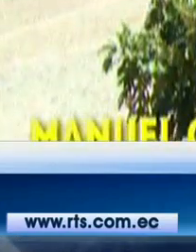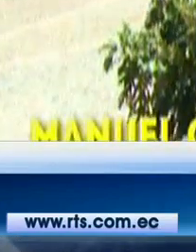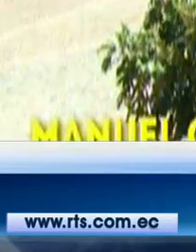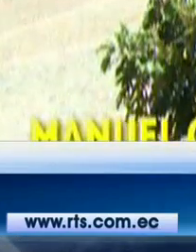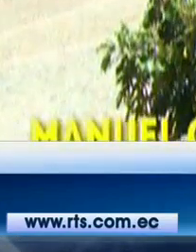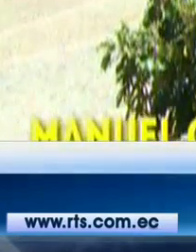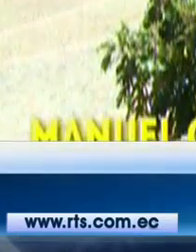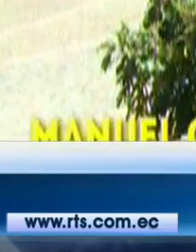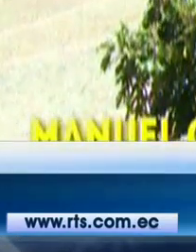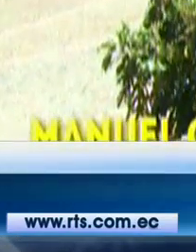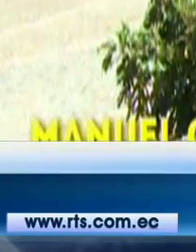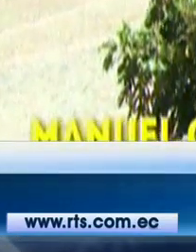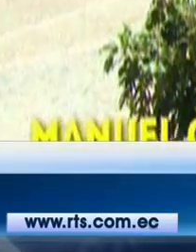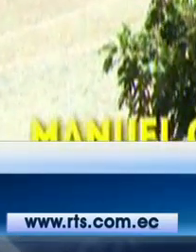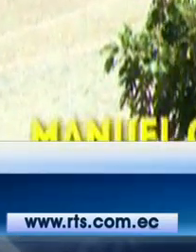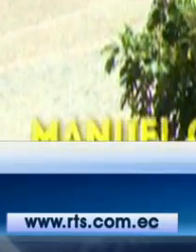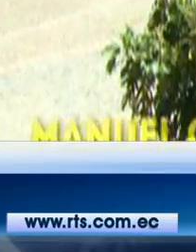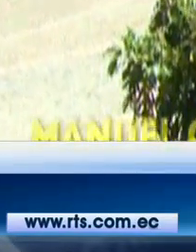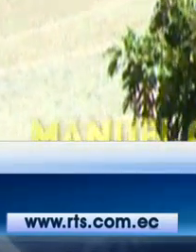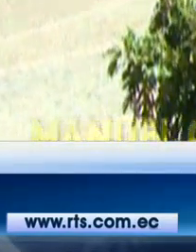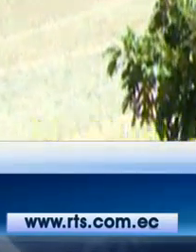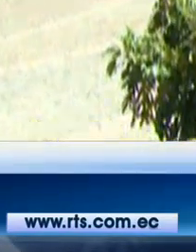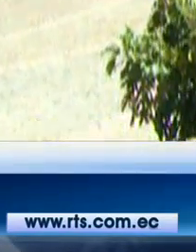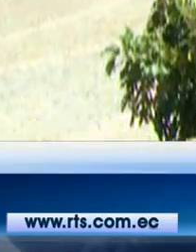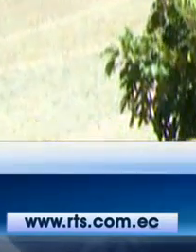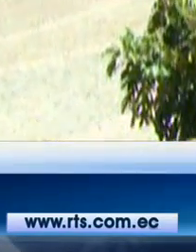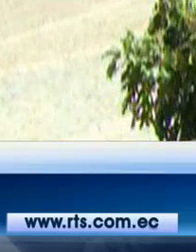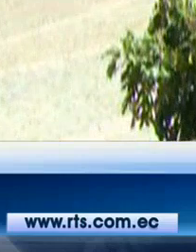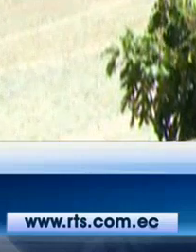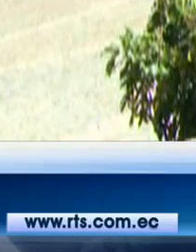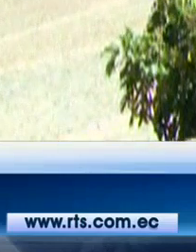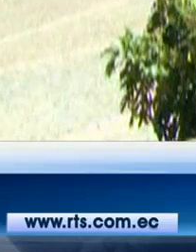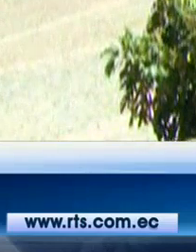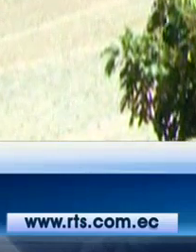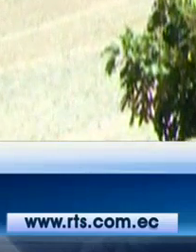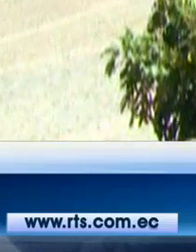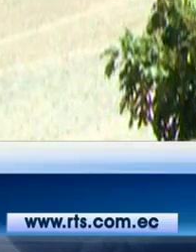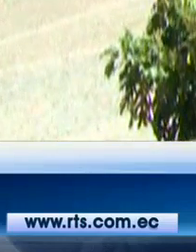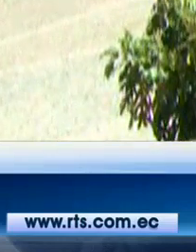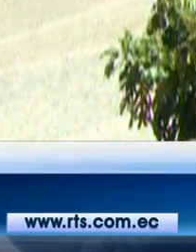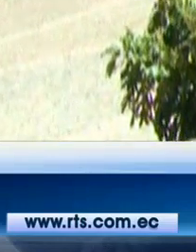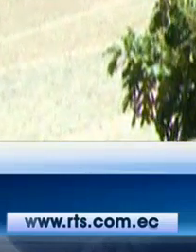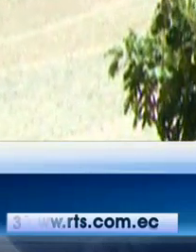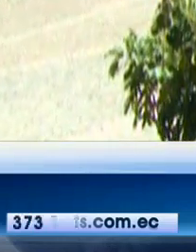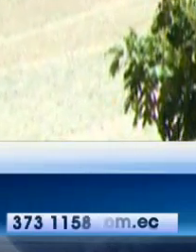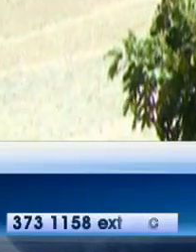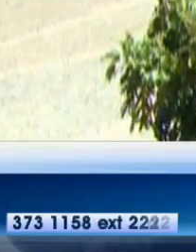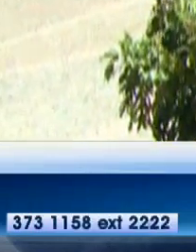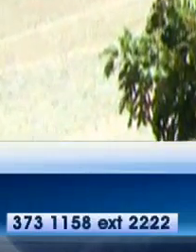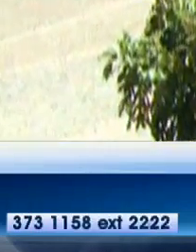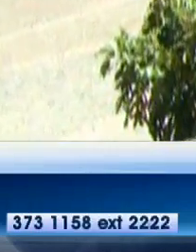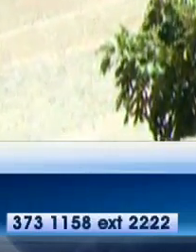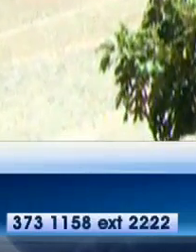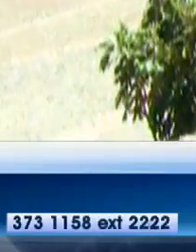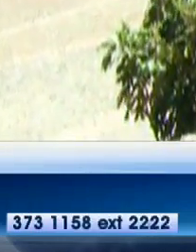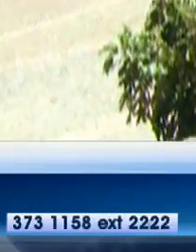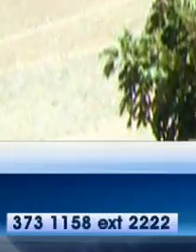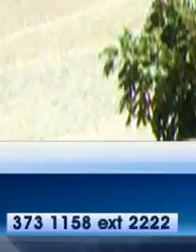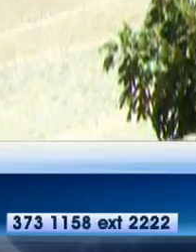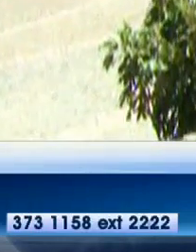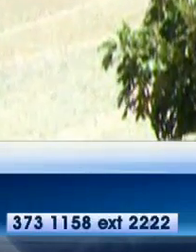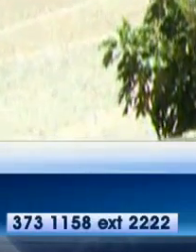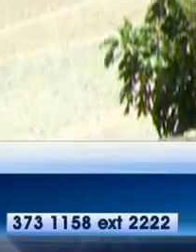El proyecto Quitzato en el año 2005 ha construido un reloj solar con el objetivo de conmemorar el concepto de la mitad del